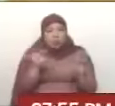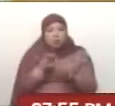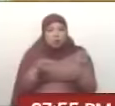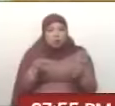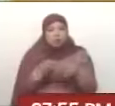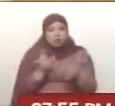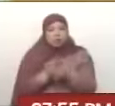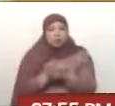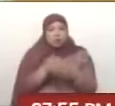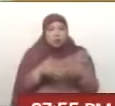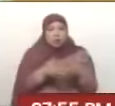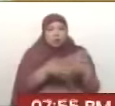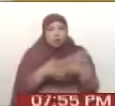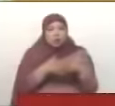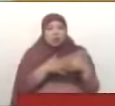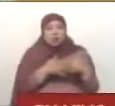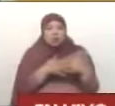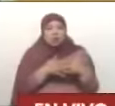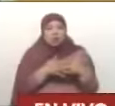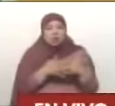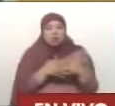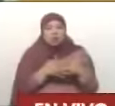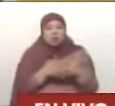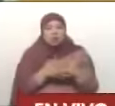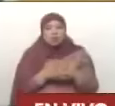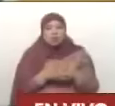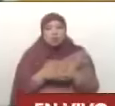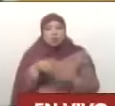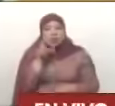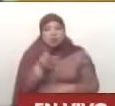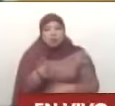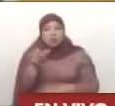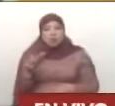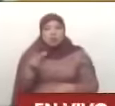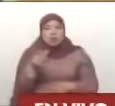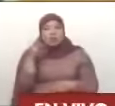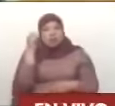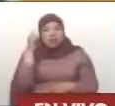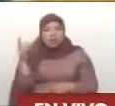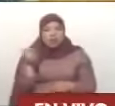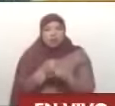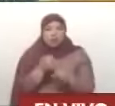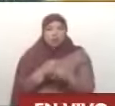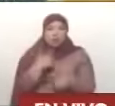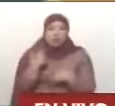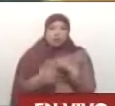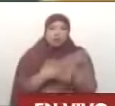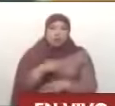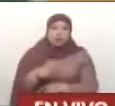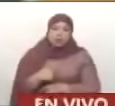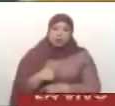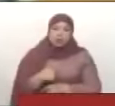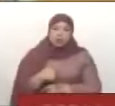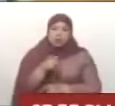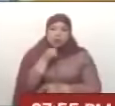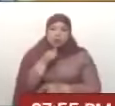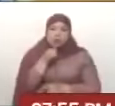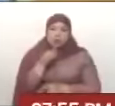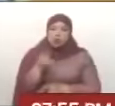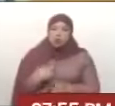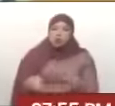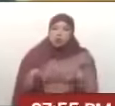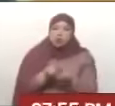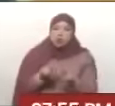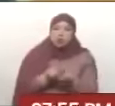grupo de compañeros en estos días que eso está pasando en Haití. Lo quisieron hacer en Venezuela,